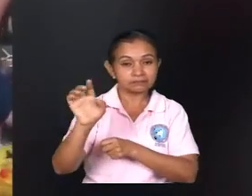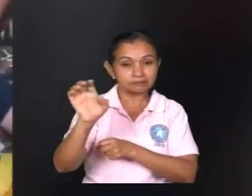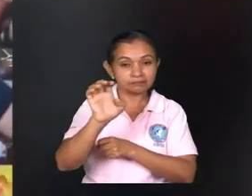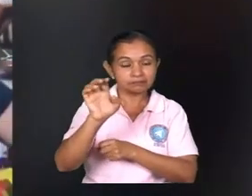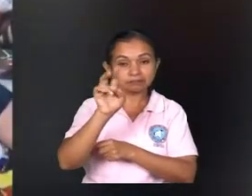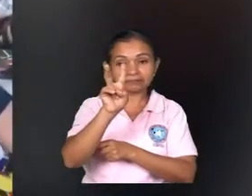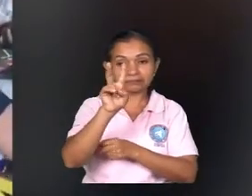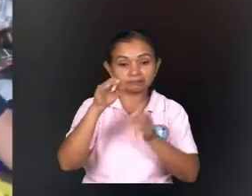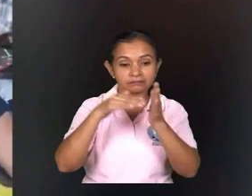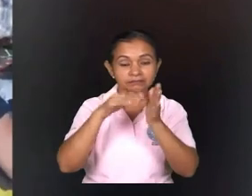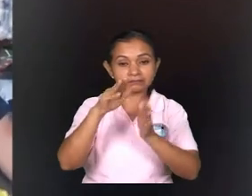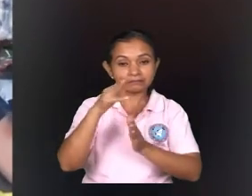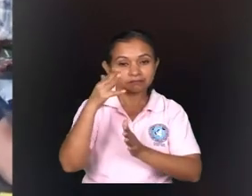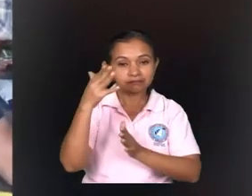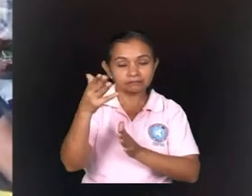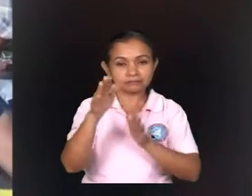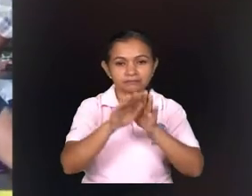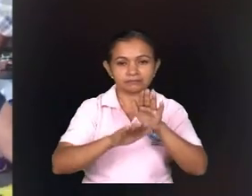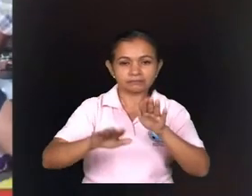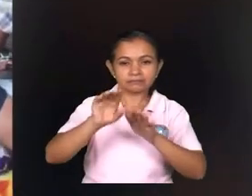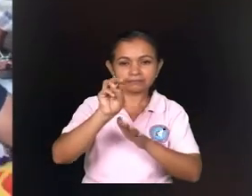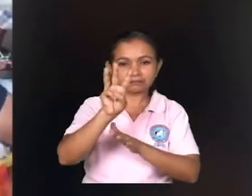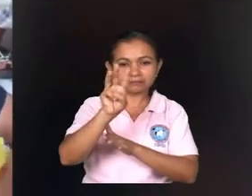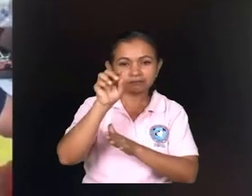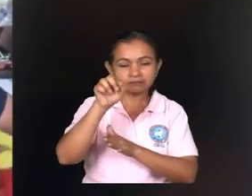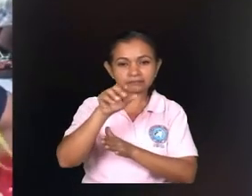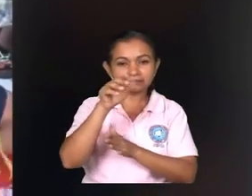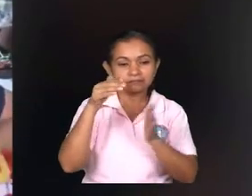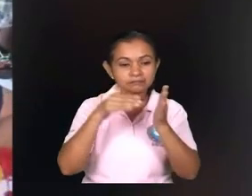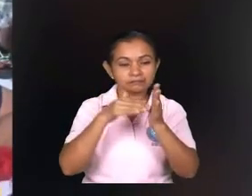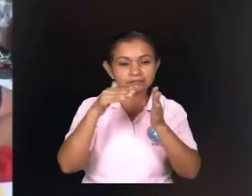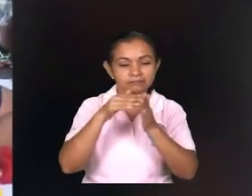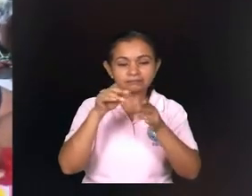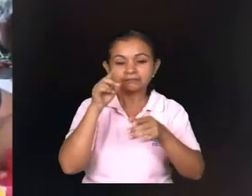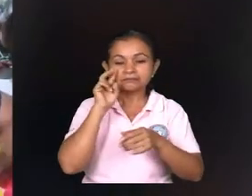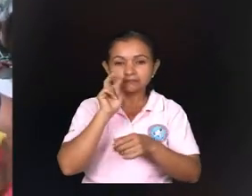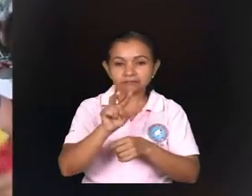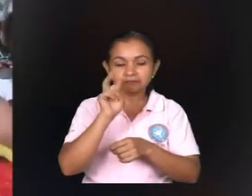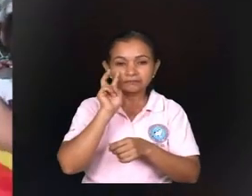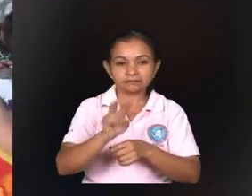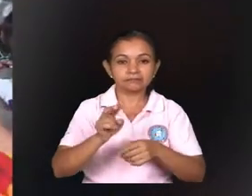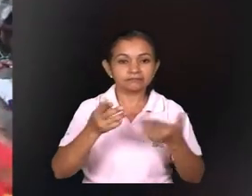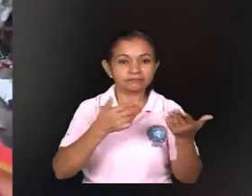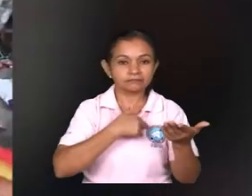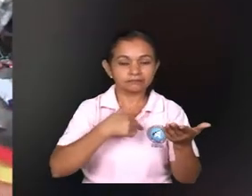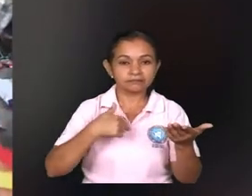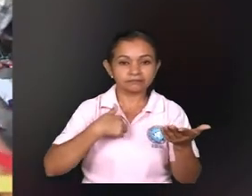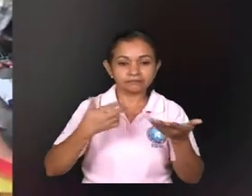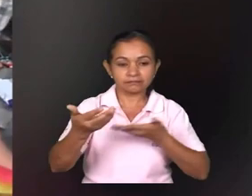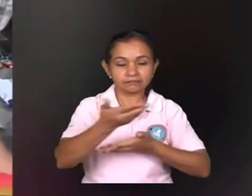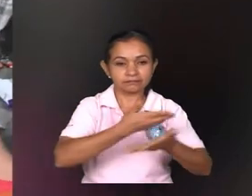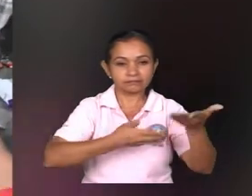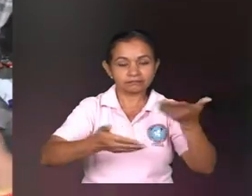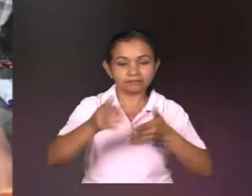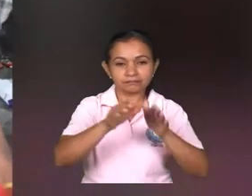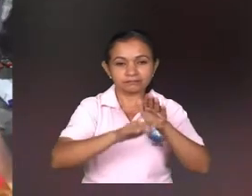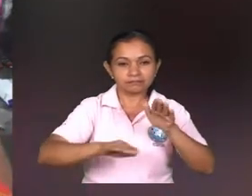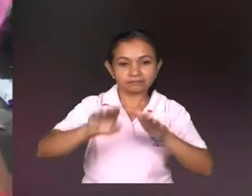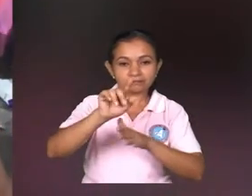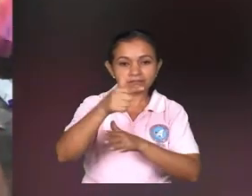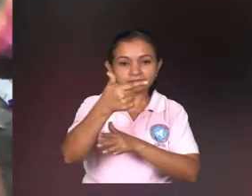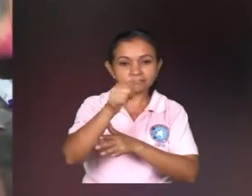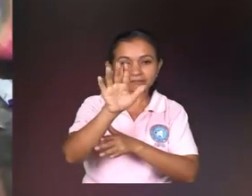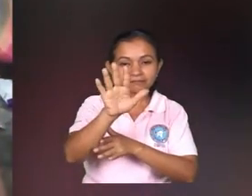este año y ha superado las 3.9 millones de reproducciones y ha sido compartido más de